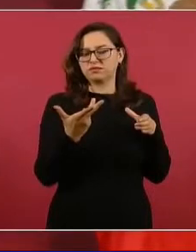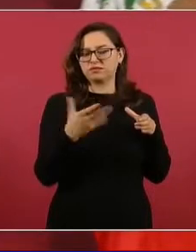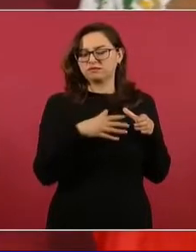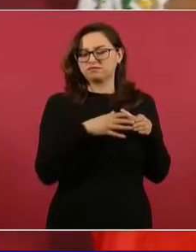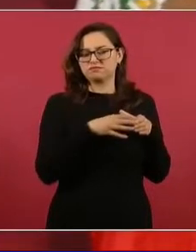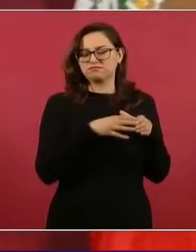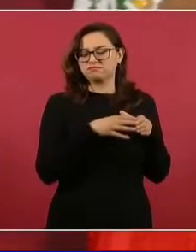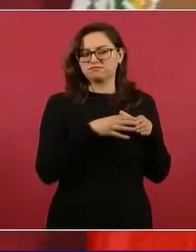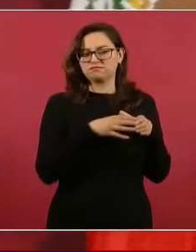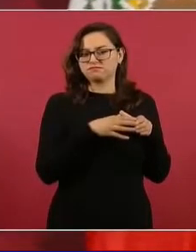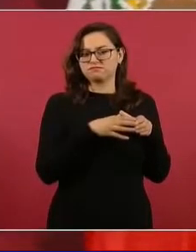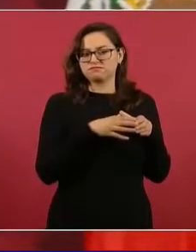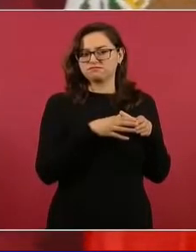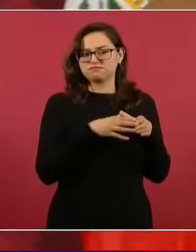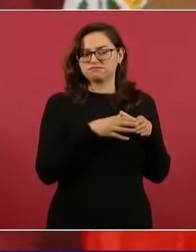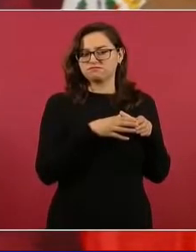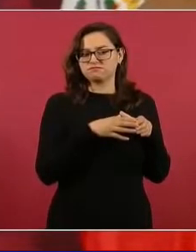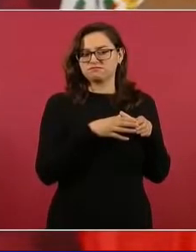por